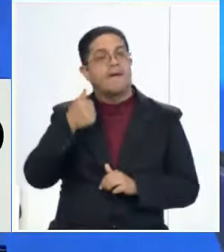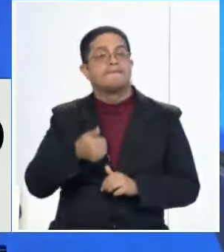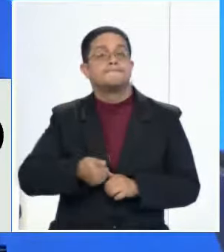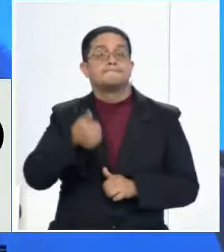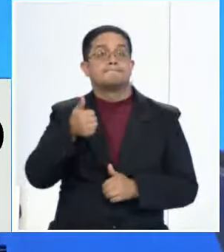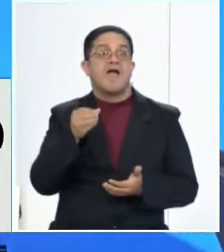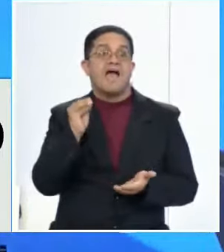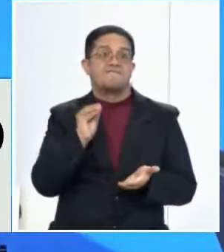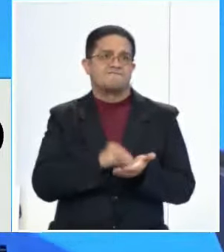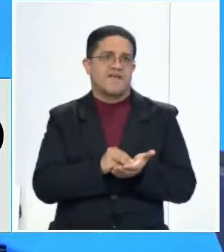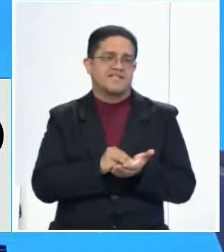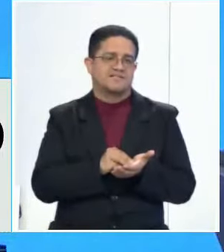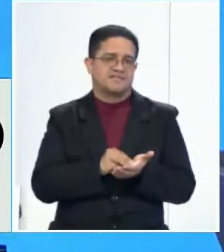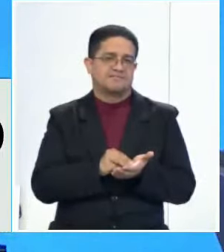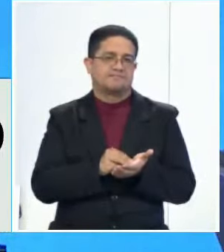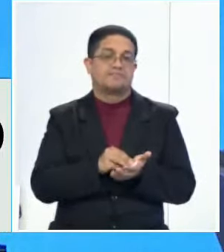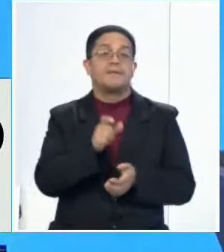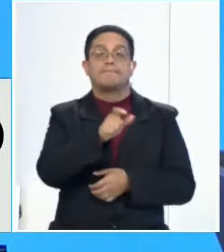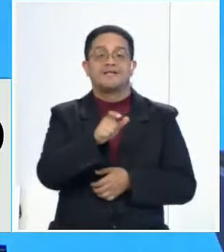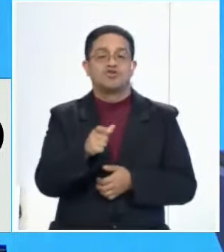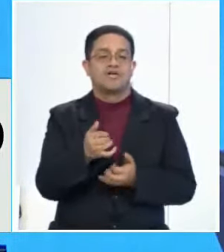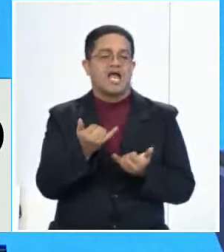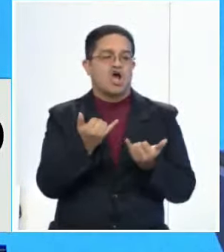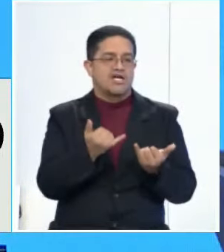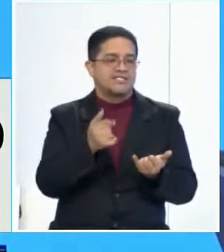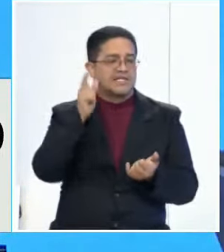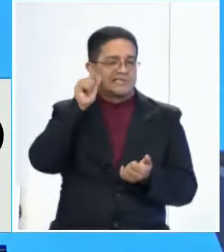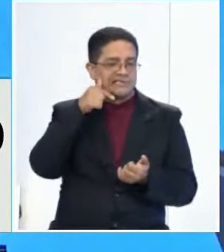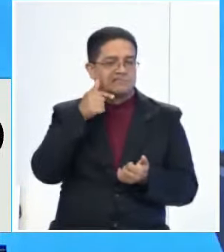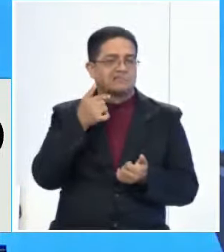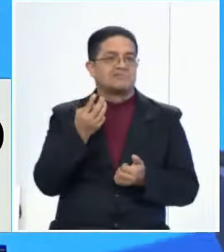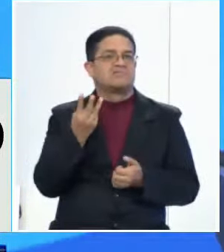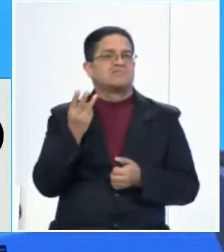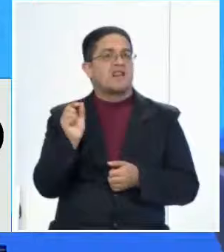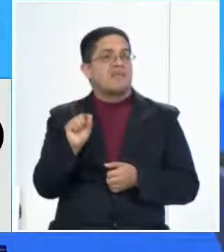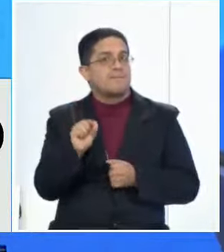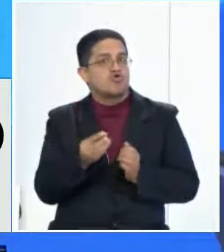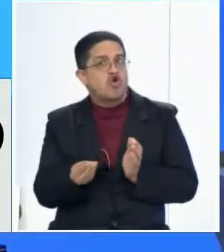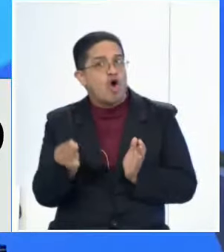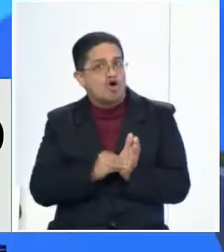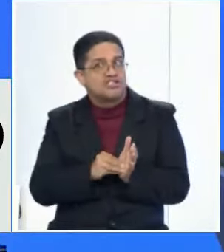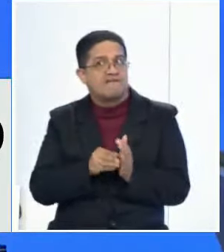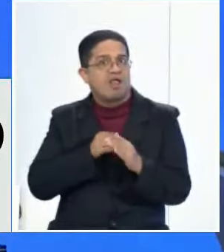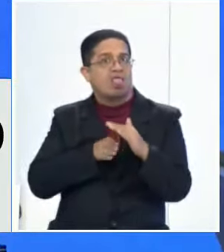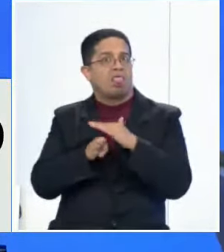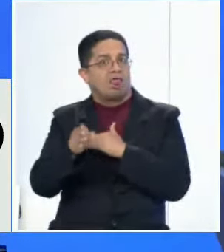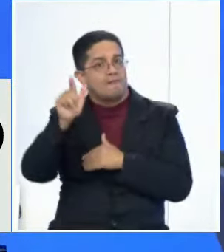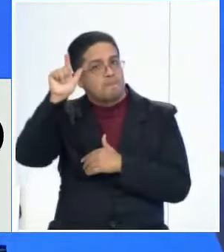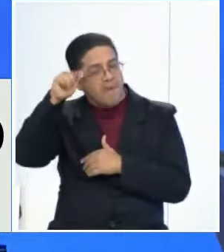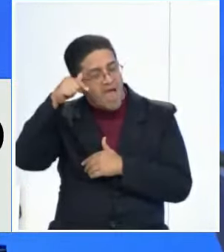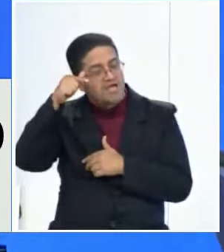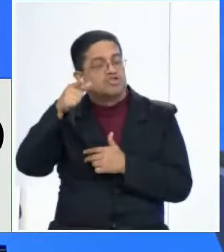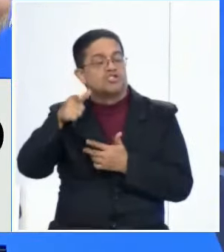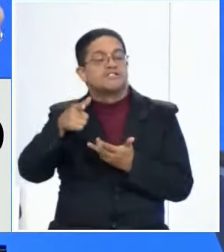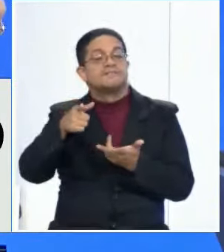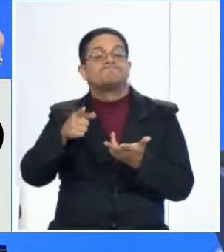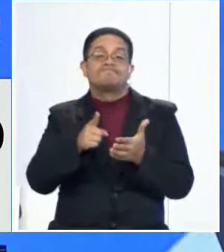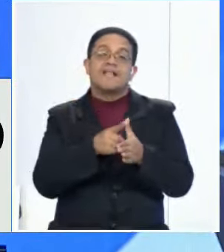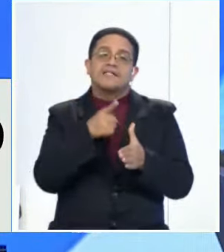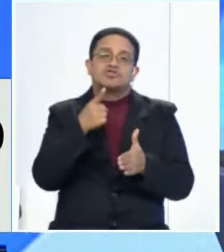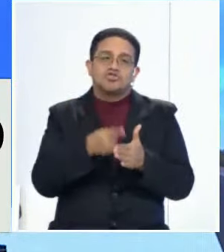normal o más seguido. Es la persona que orina ahorita, en media hora le dan ganas de nuevo, en media hora le dan ganas de nuevo y así sucesivamente. Y entonces